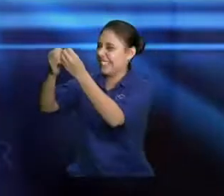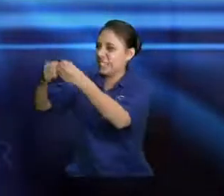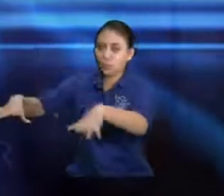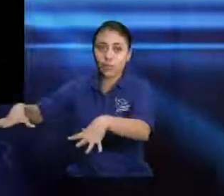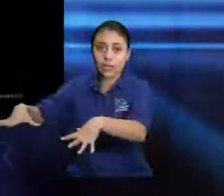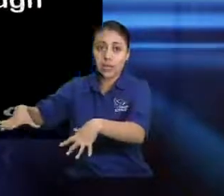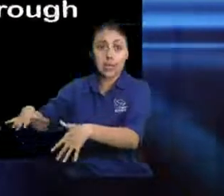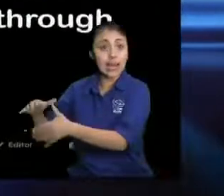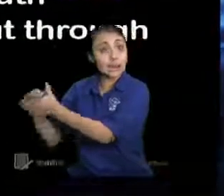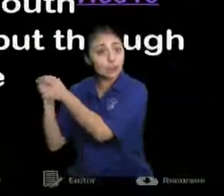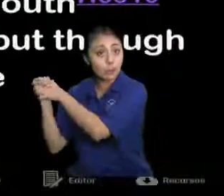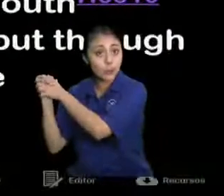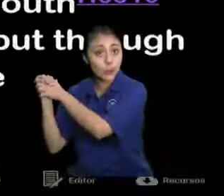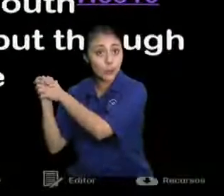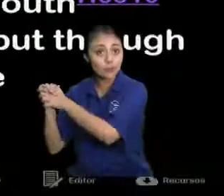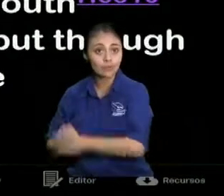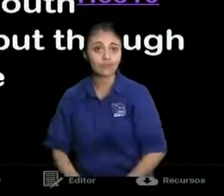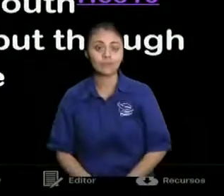¿Entonces quién es un impío?